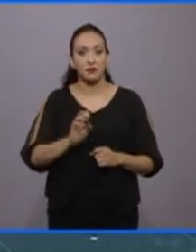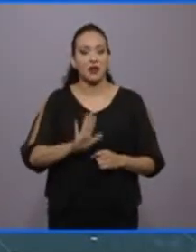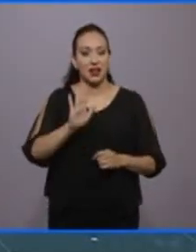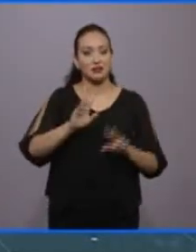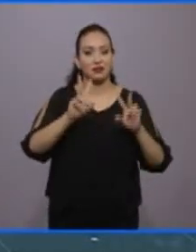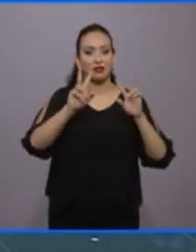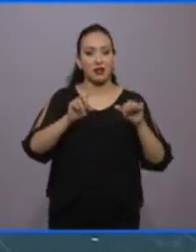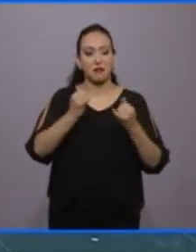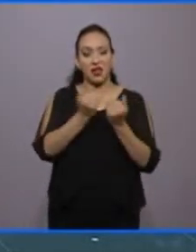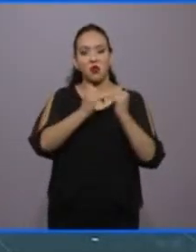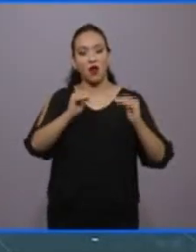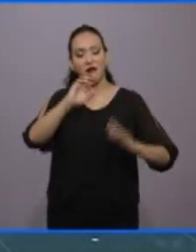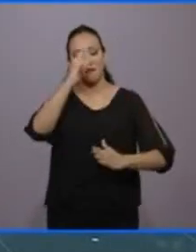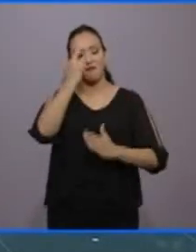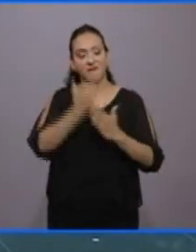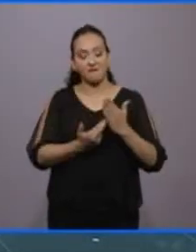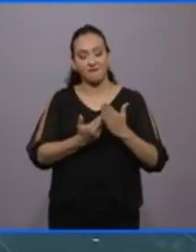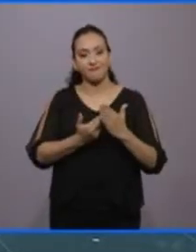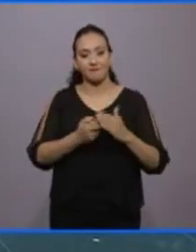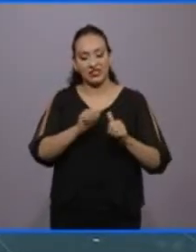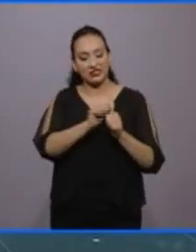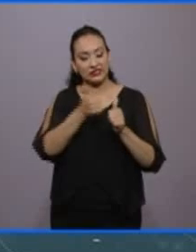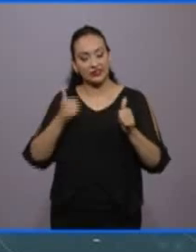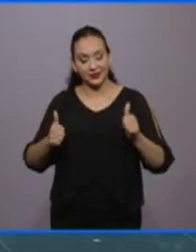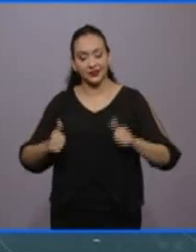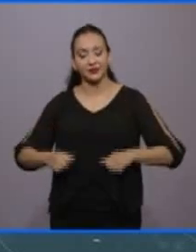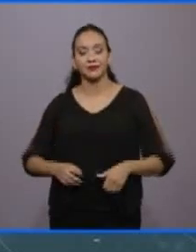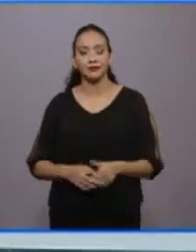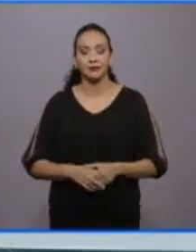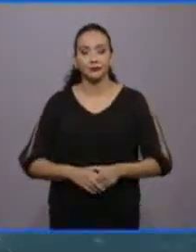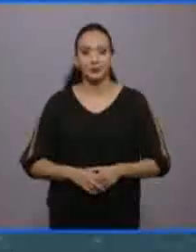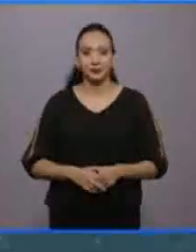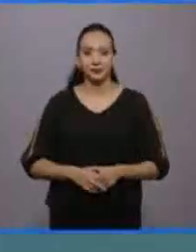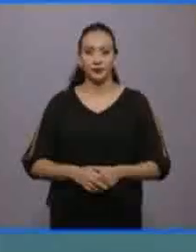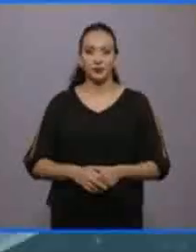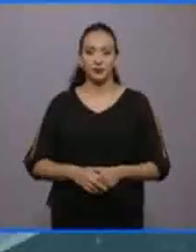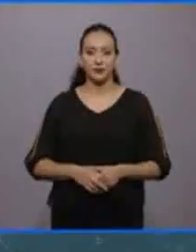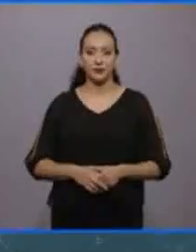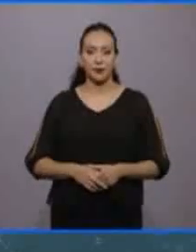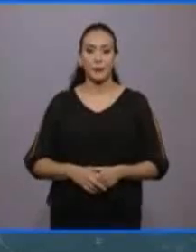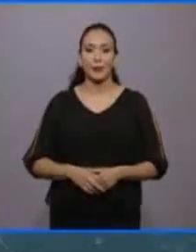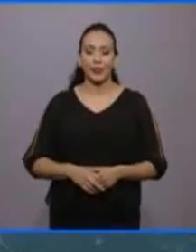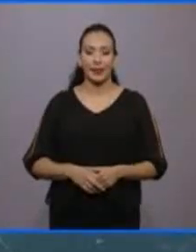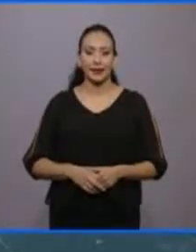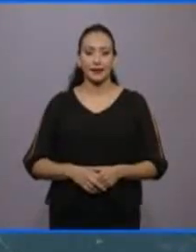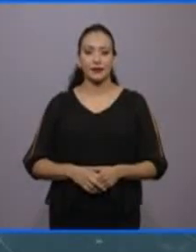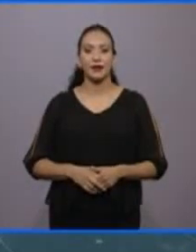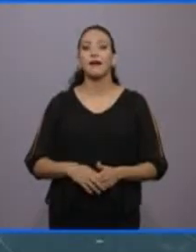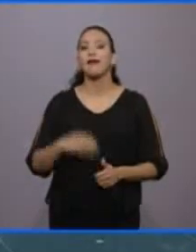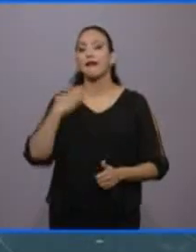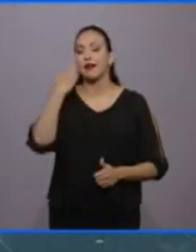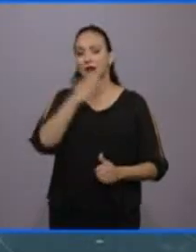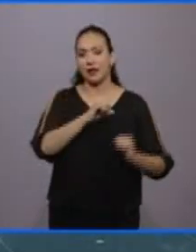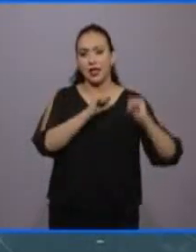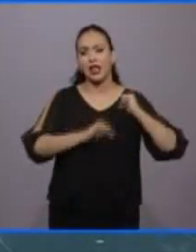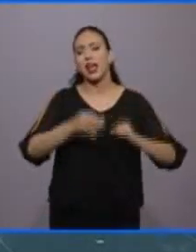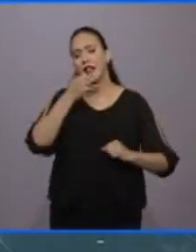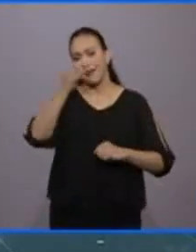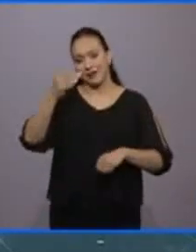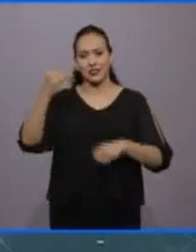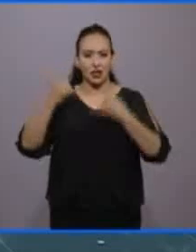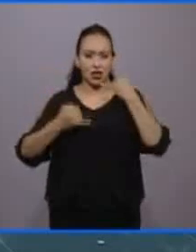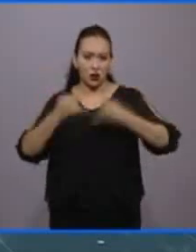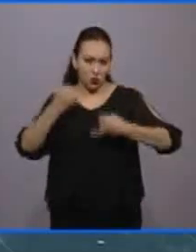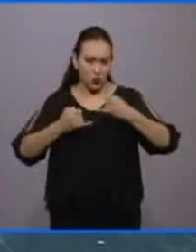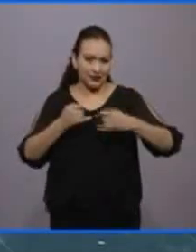materia de paridad, aseguró la consejera López Benítez. El Colegio de Actuarios y Secretarios de la